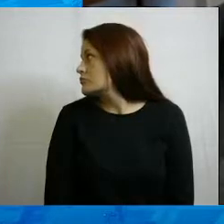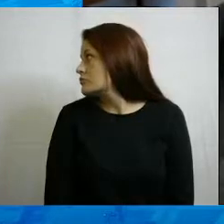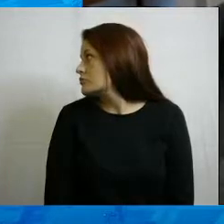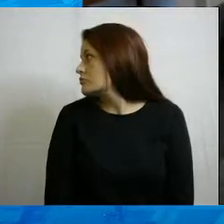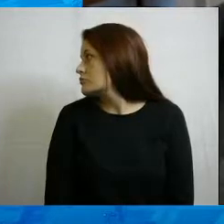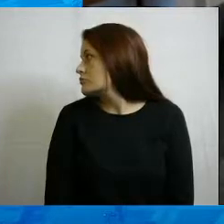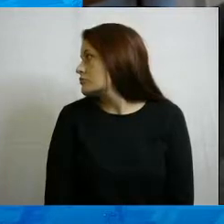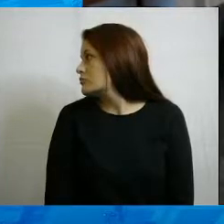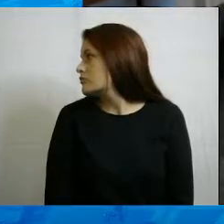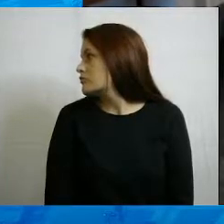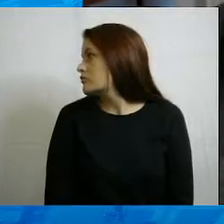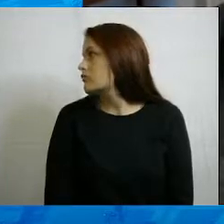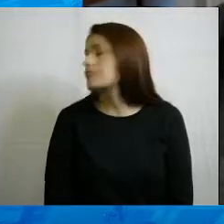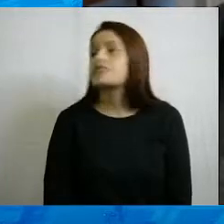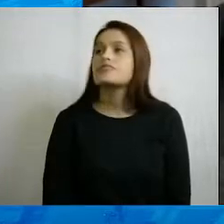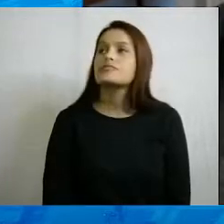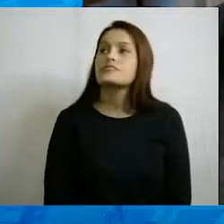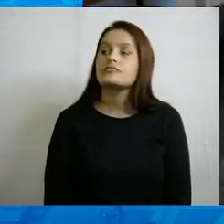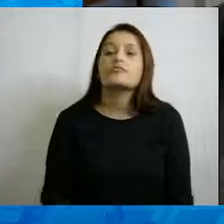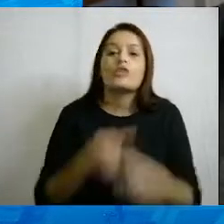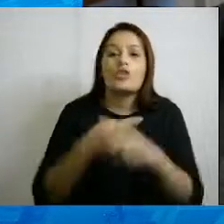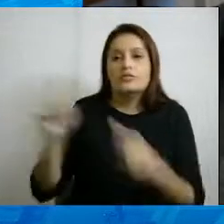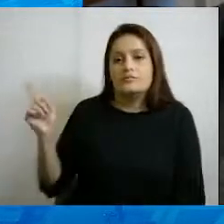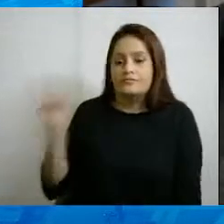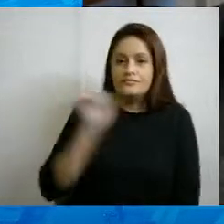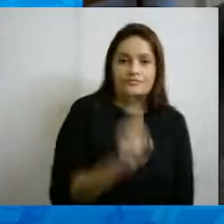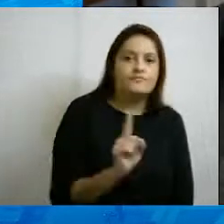Comunidad Los Moles.